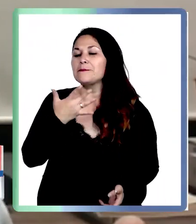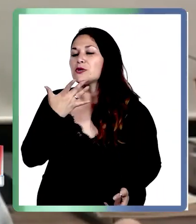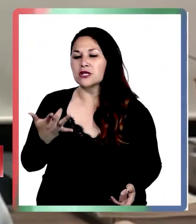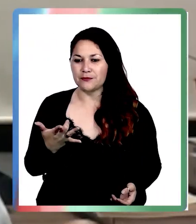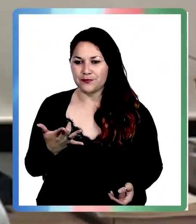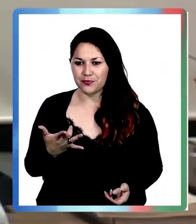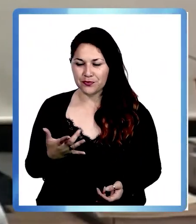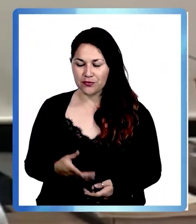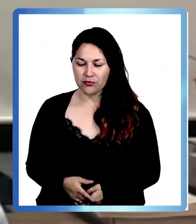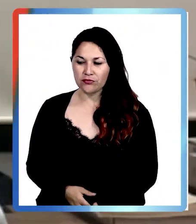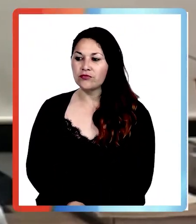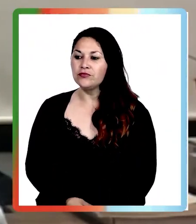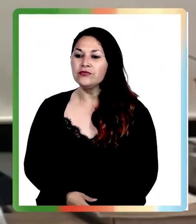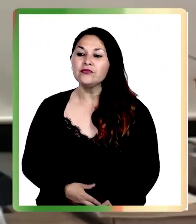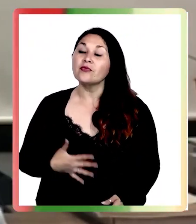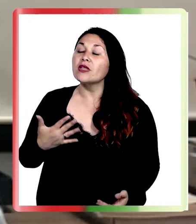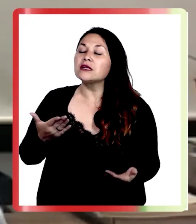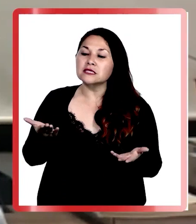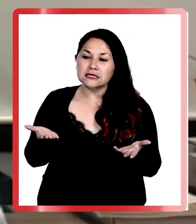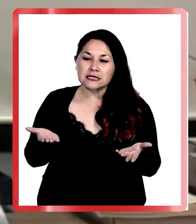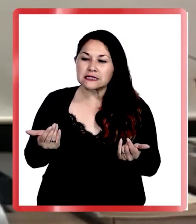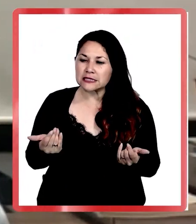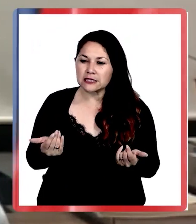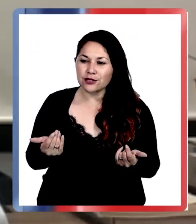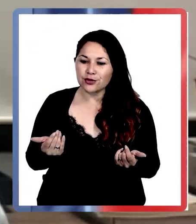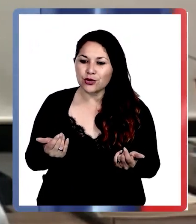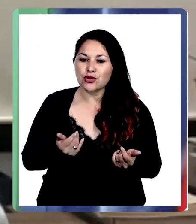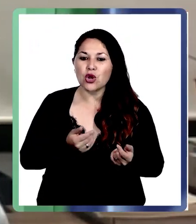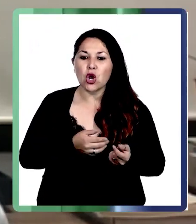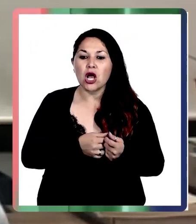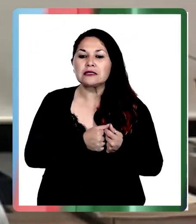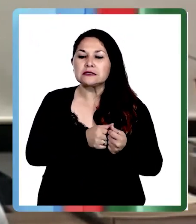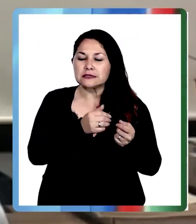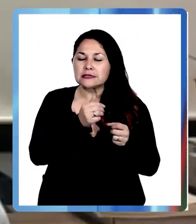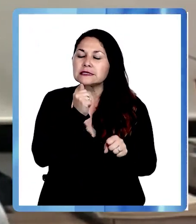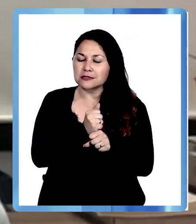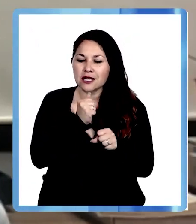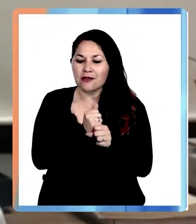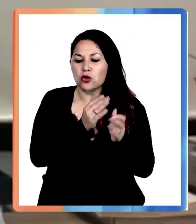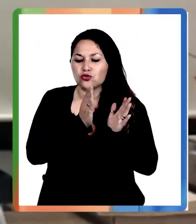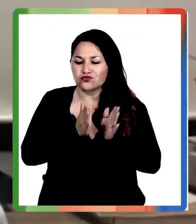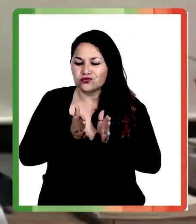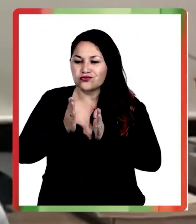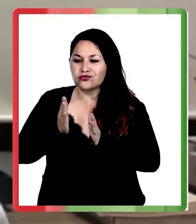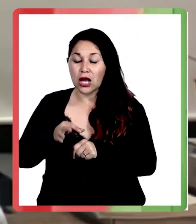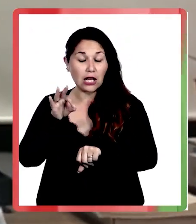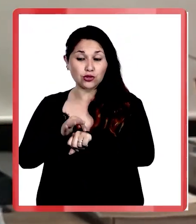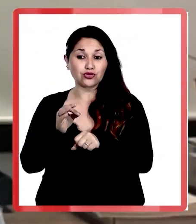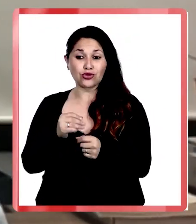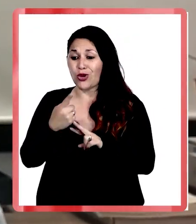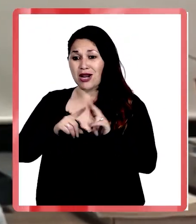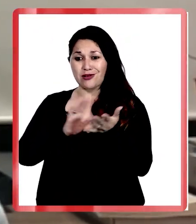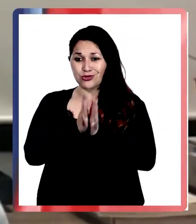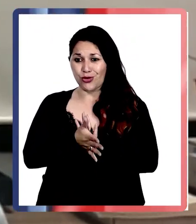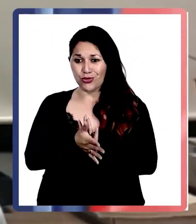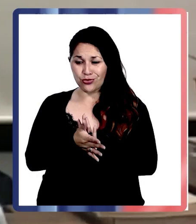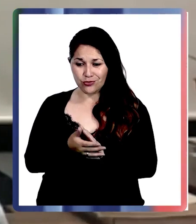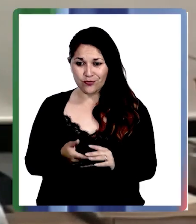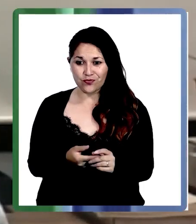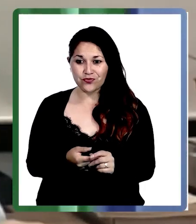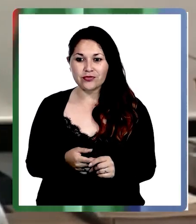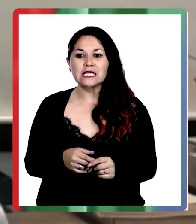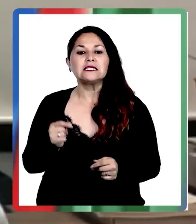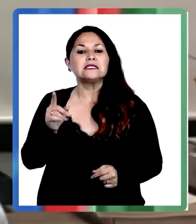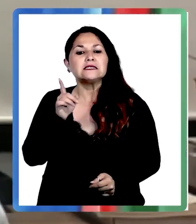qué? Porque es necesario repartir el trabajo. El médico no puede hacer todo.